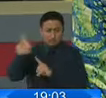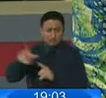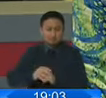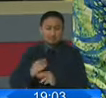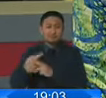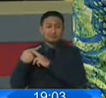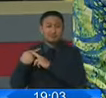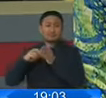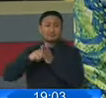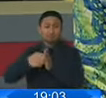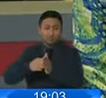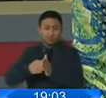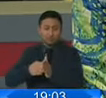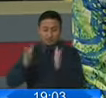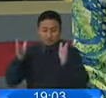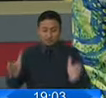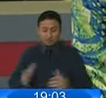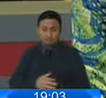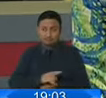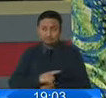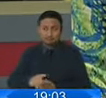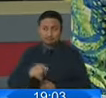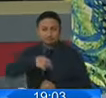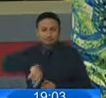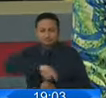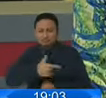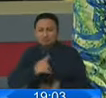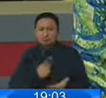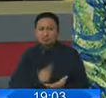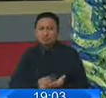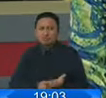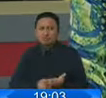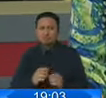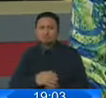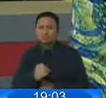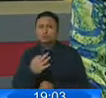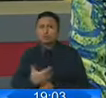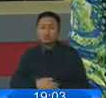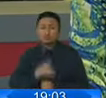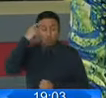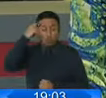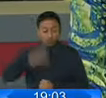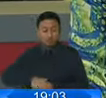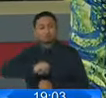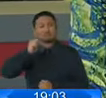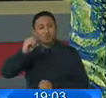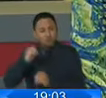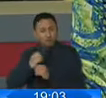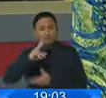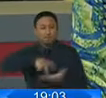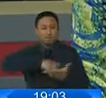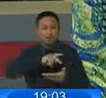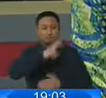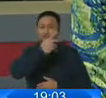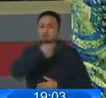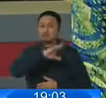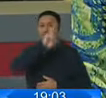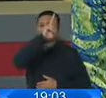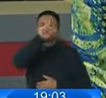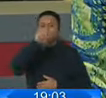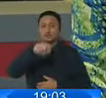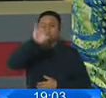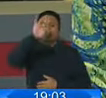los valores adeudados por el Estado a la entidad, en el cual se establece que el gobierno deberá pagar a la institución más de 2.800 millones